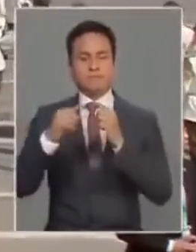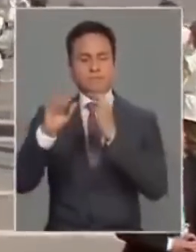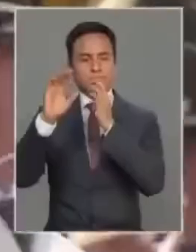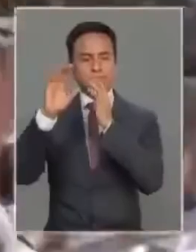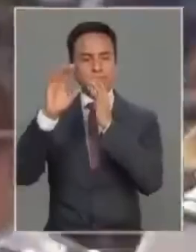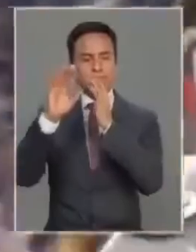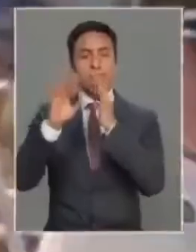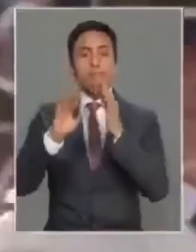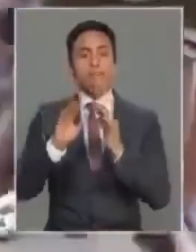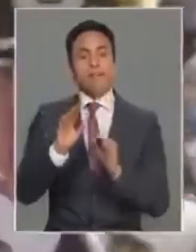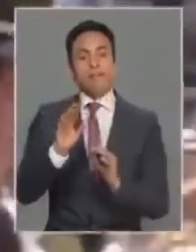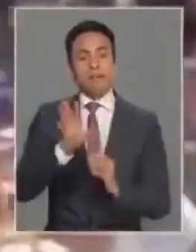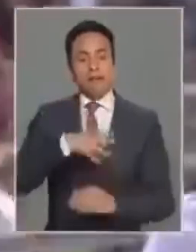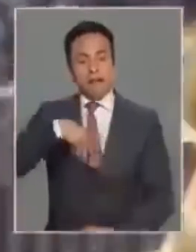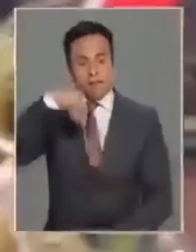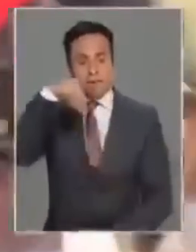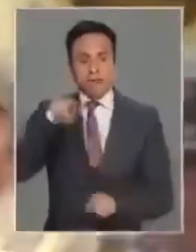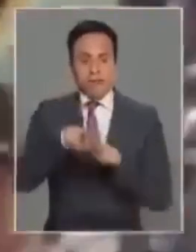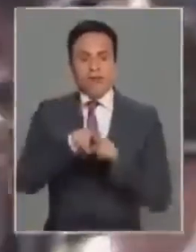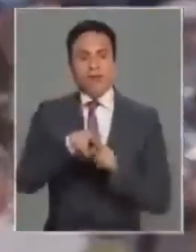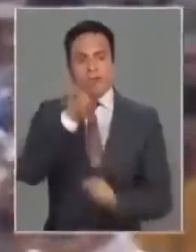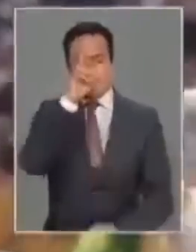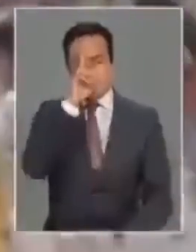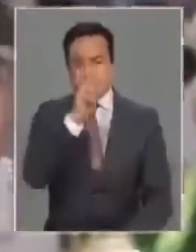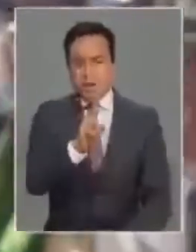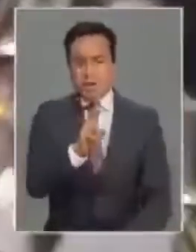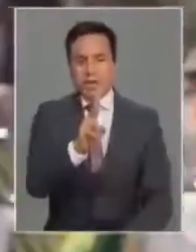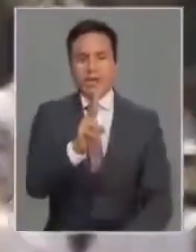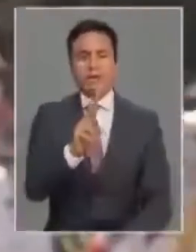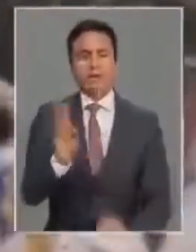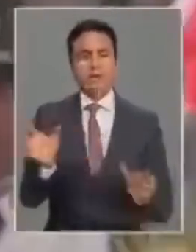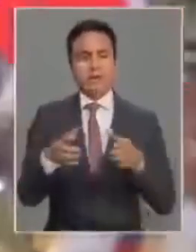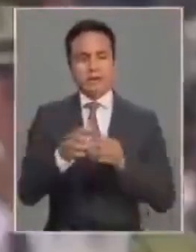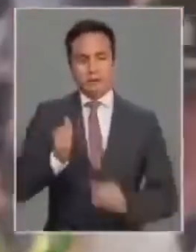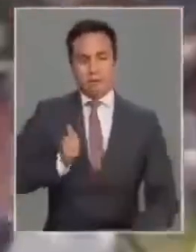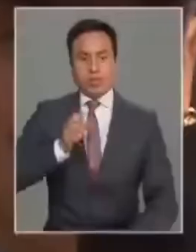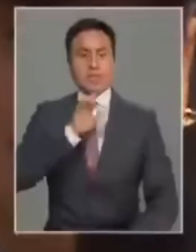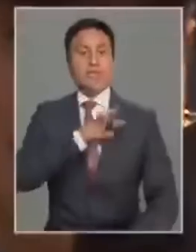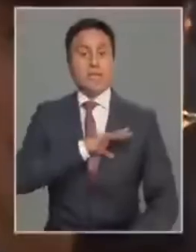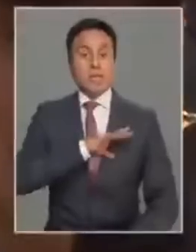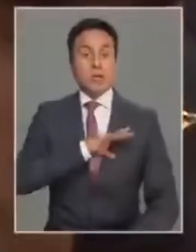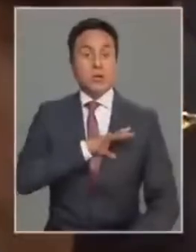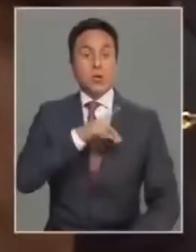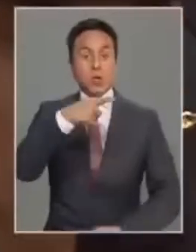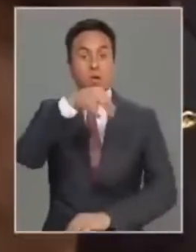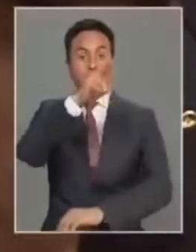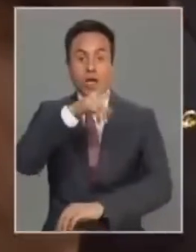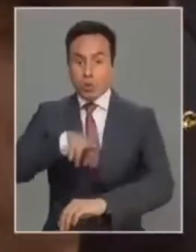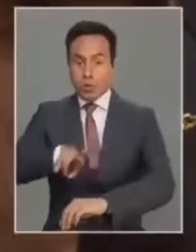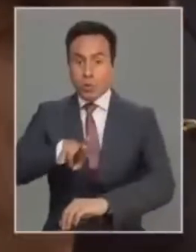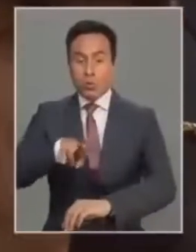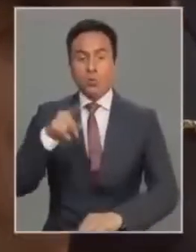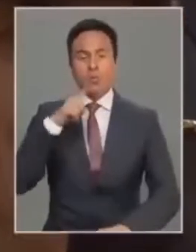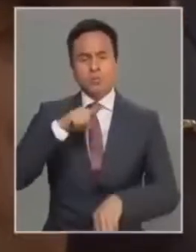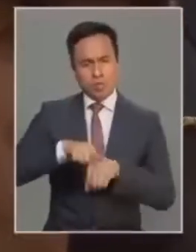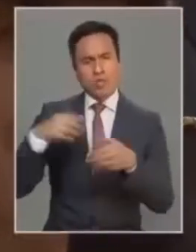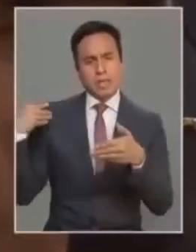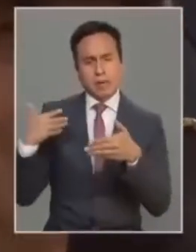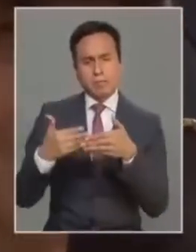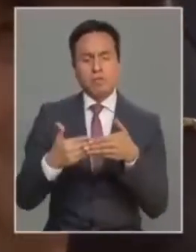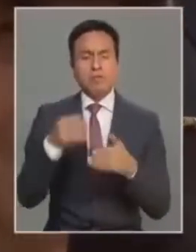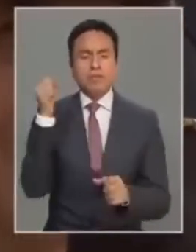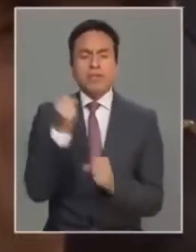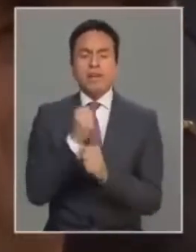lo estoy diciendo para el desfile. Nuestra alma mater rinde homenaje al ejército de Chile, con quienes de norte a sur en el último tiempo